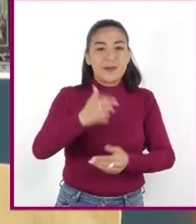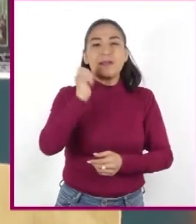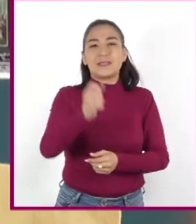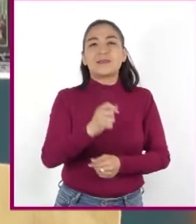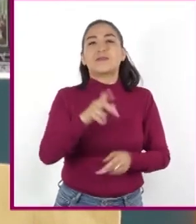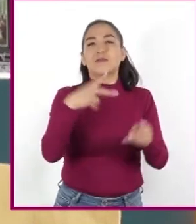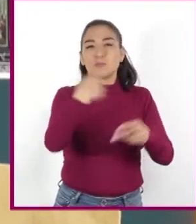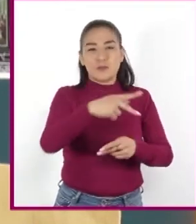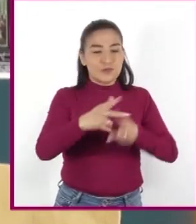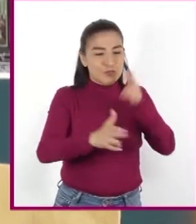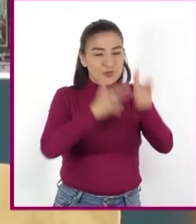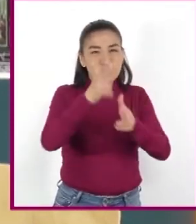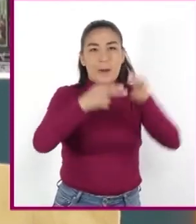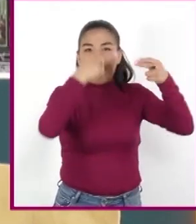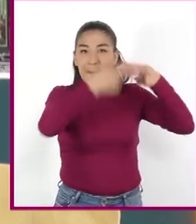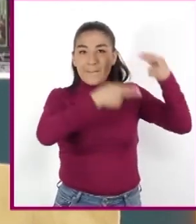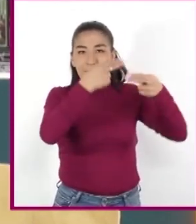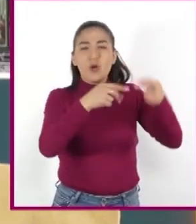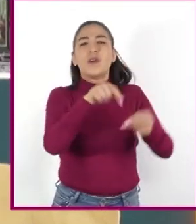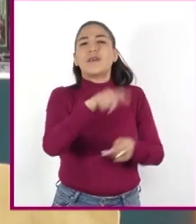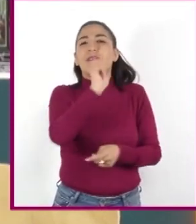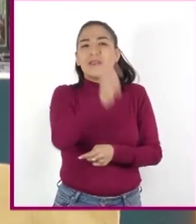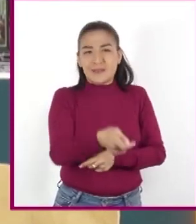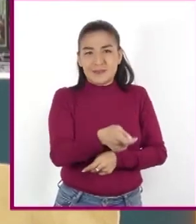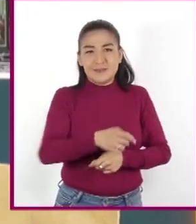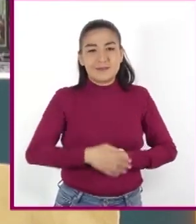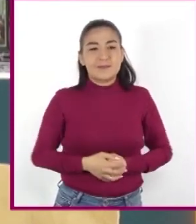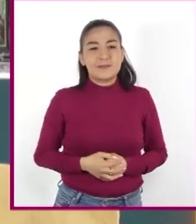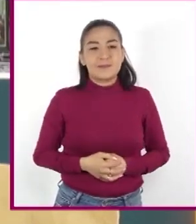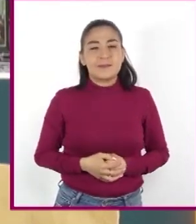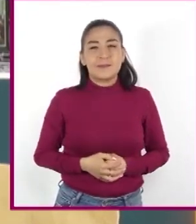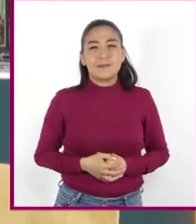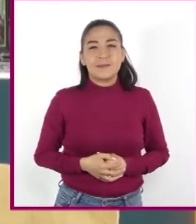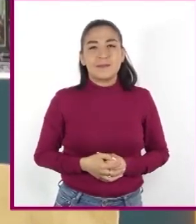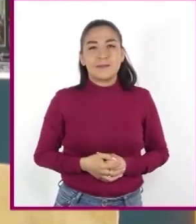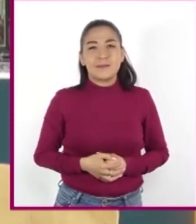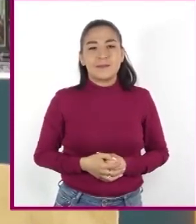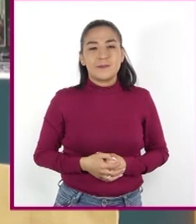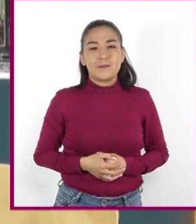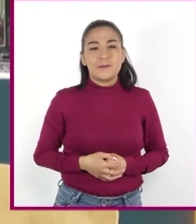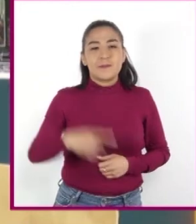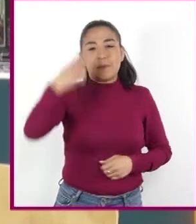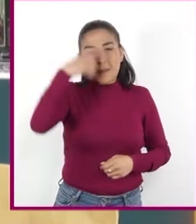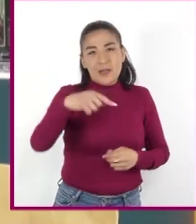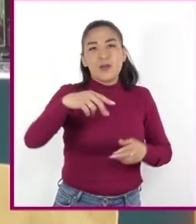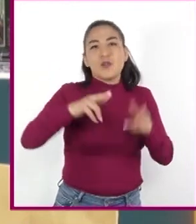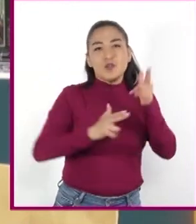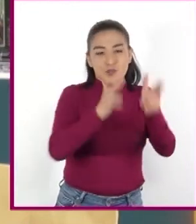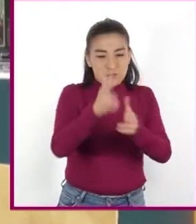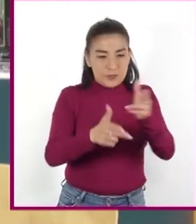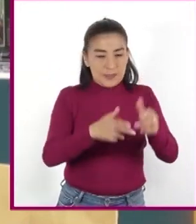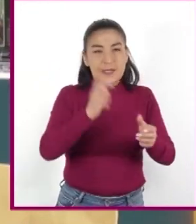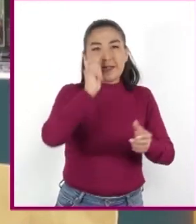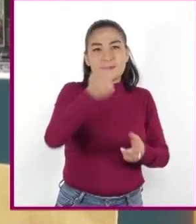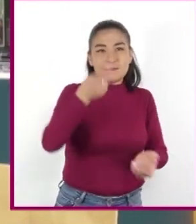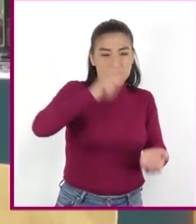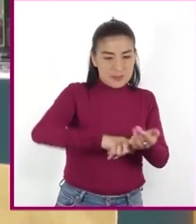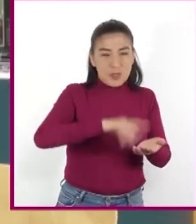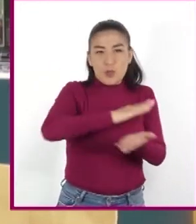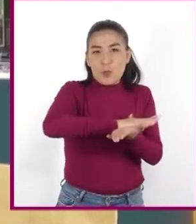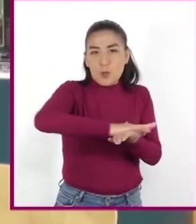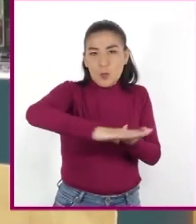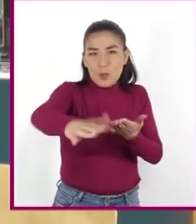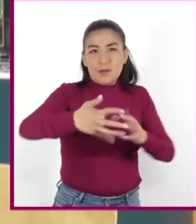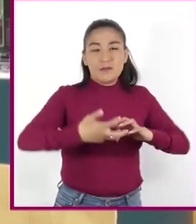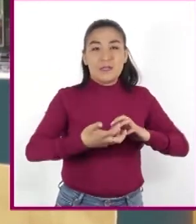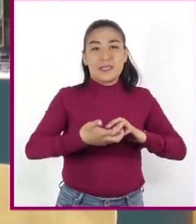vapor radica en el ser el medio de transporte terrestre de personas y de mercancías más